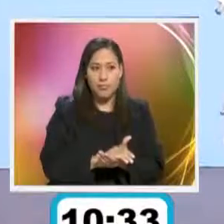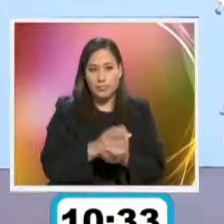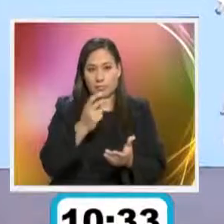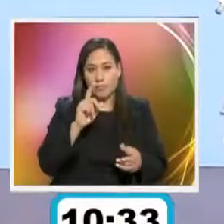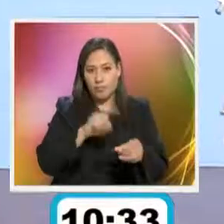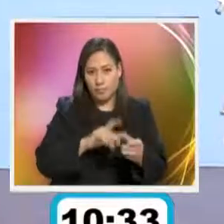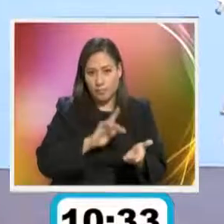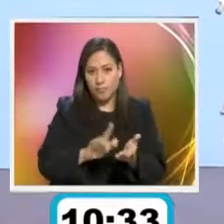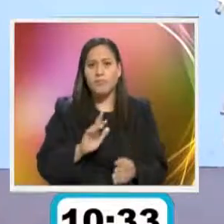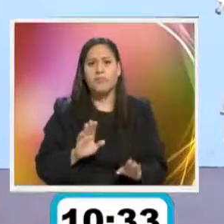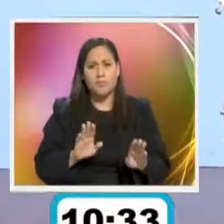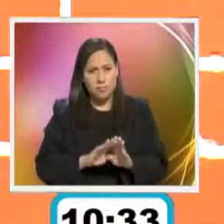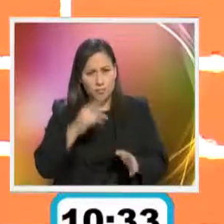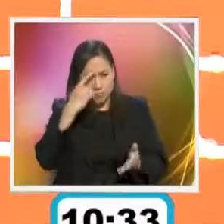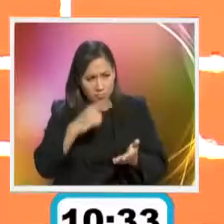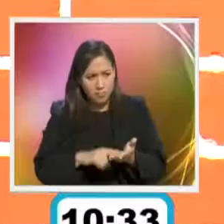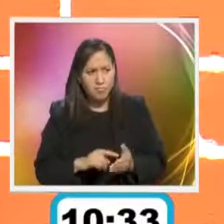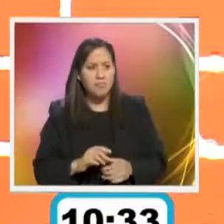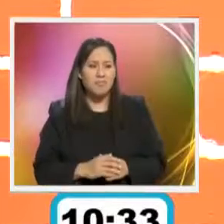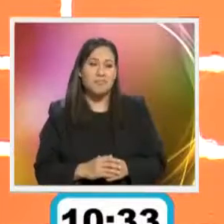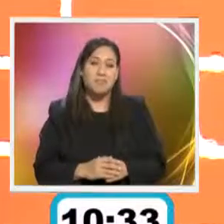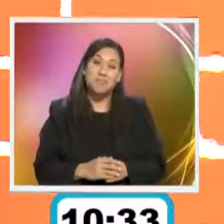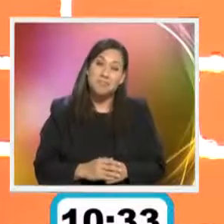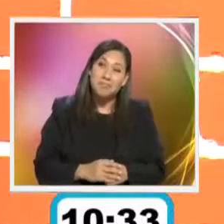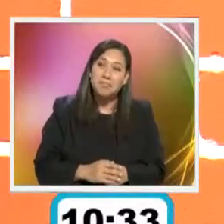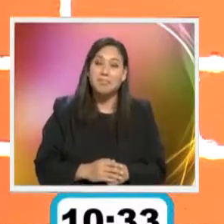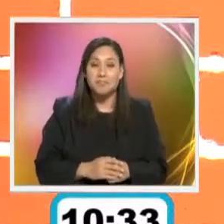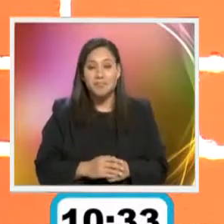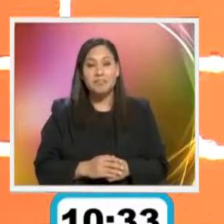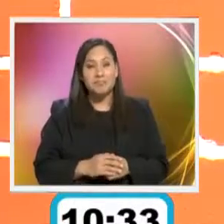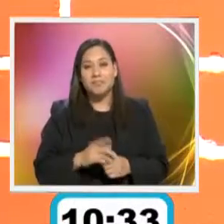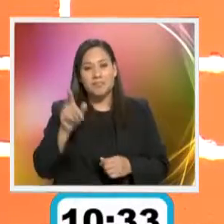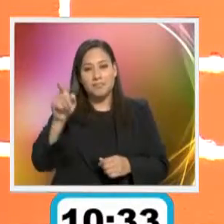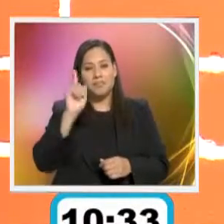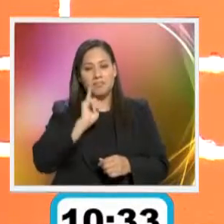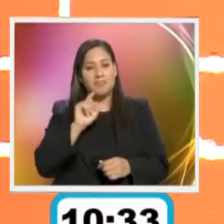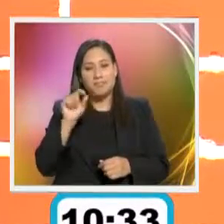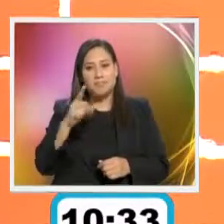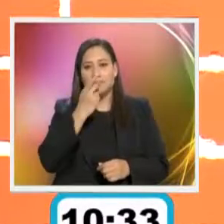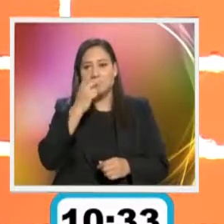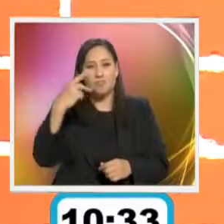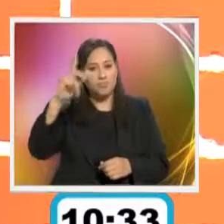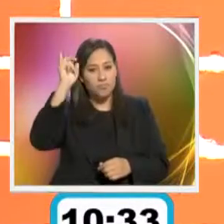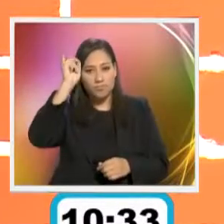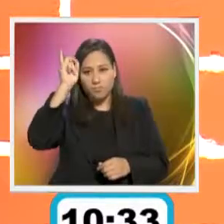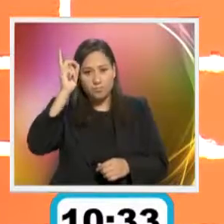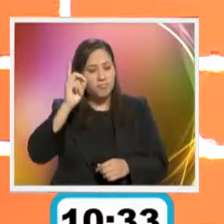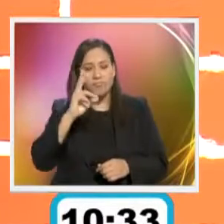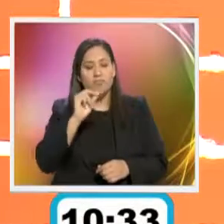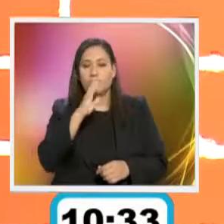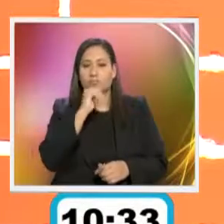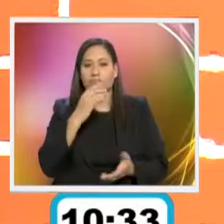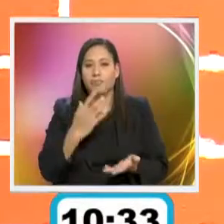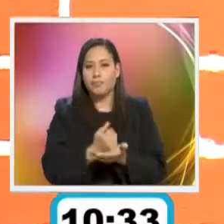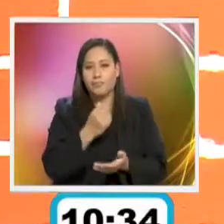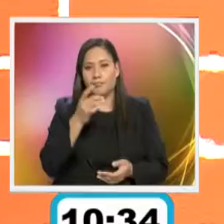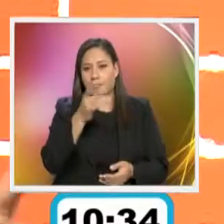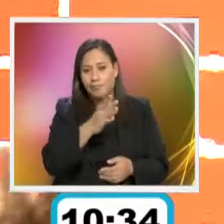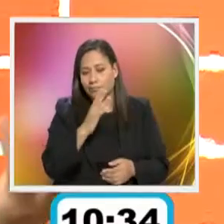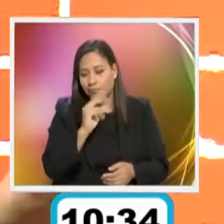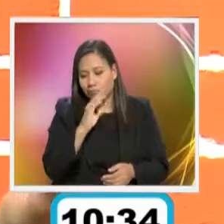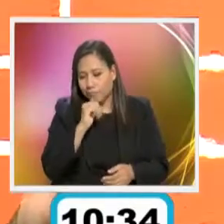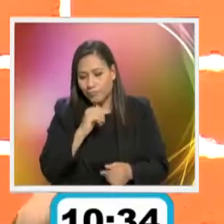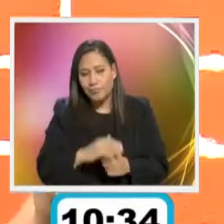que nos irá en esa disciplina? En esa disciplina, inclusive ella misma dijo que con su caballo no tiene para participar, o sea